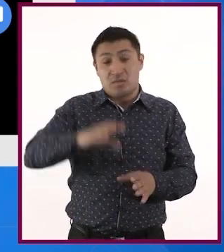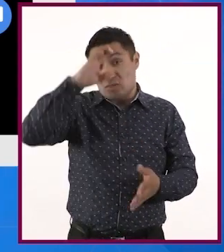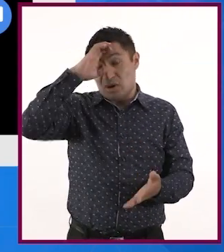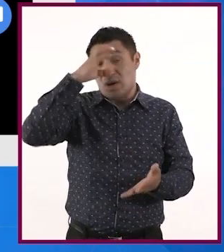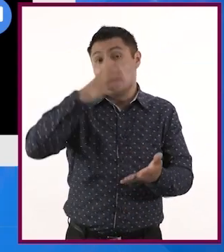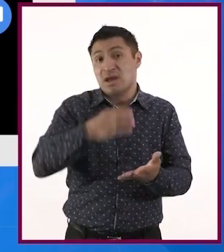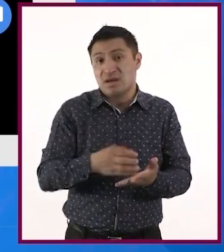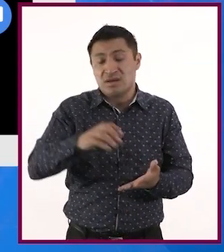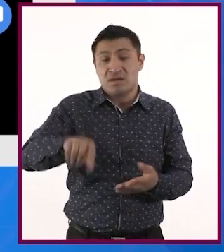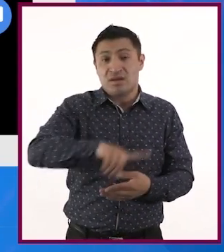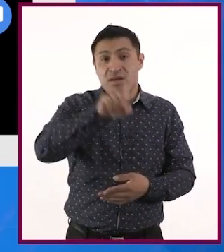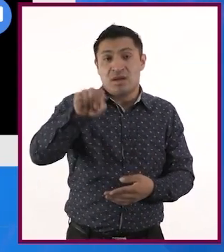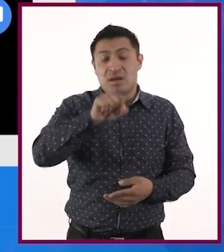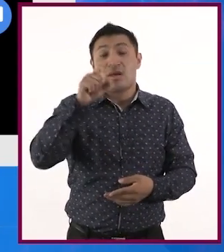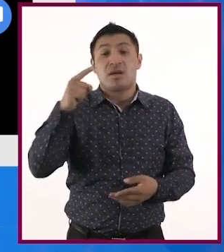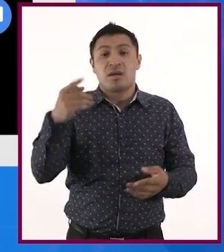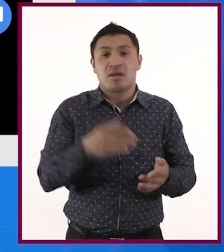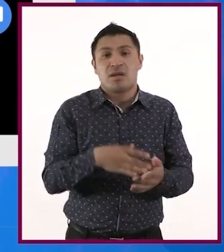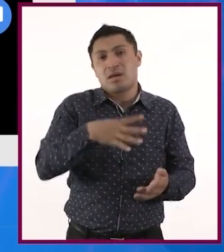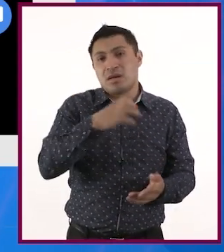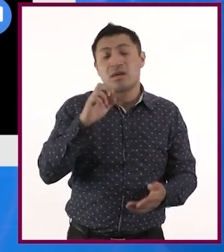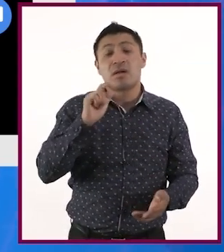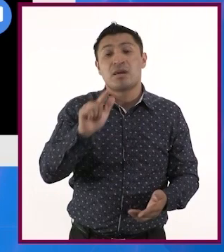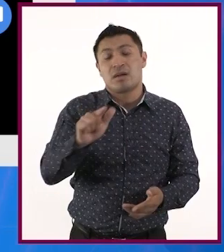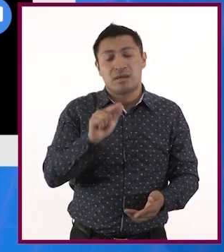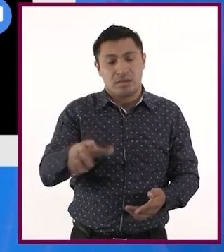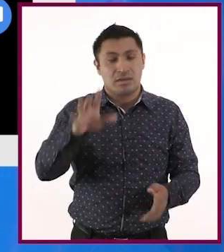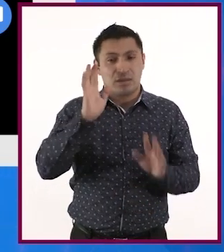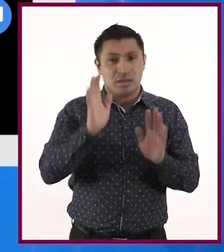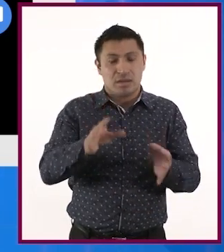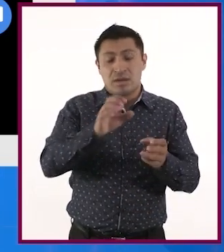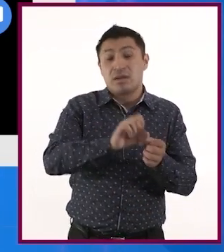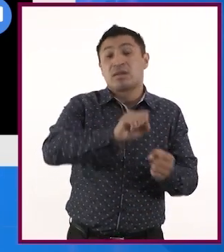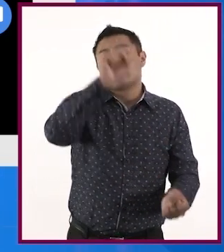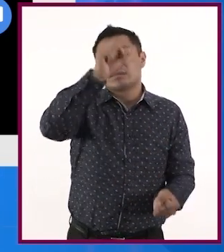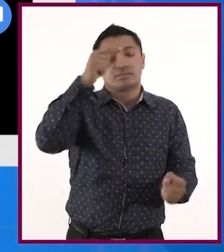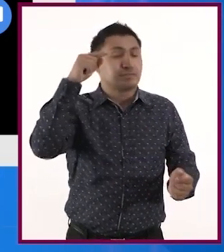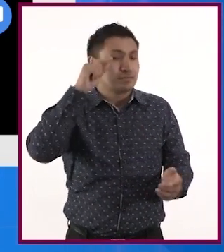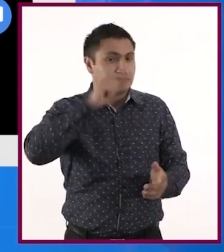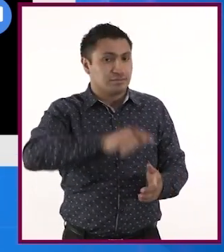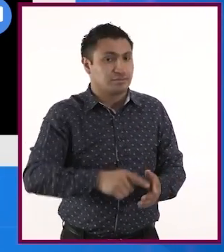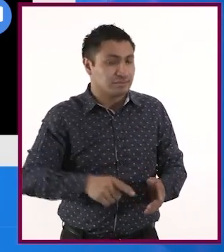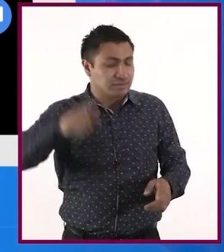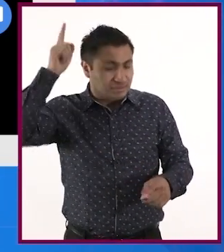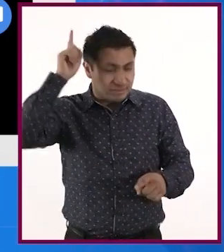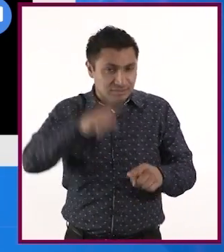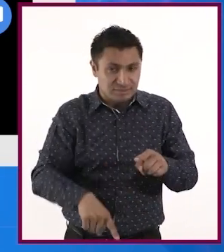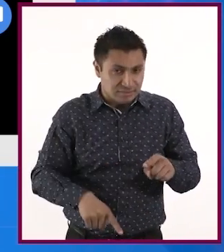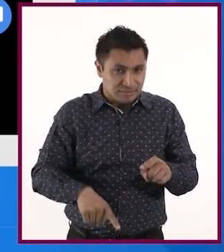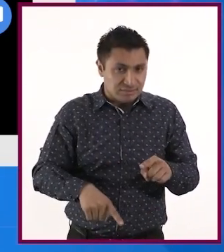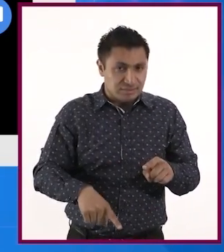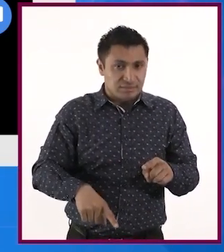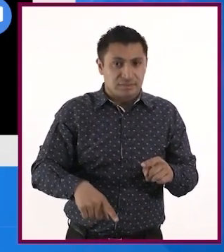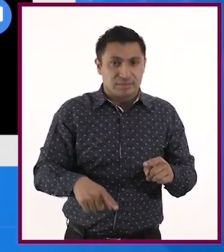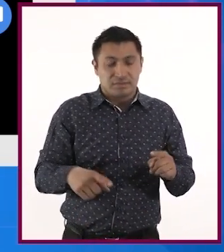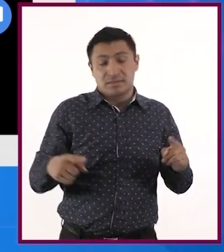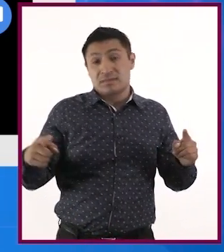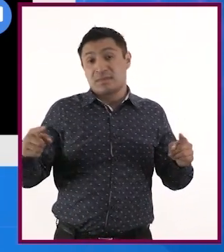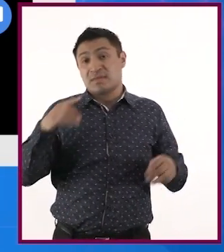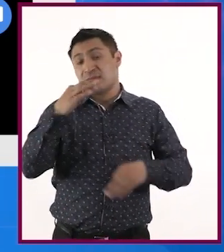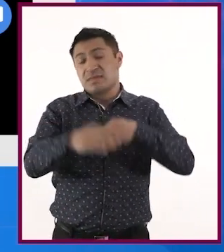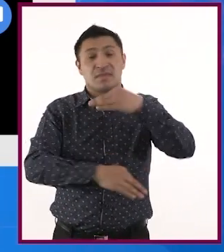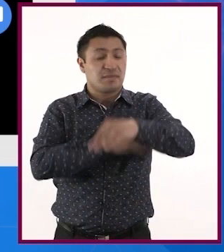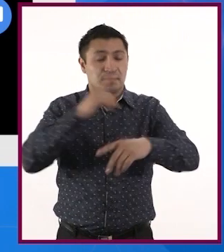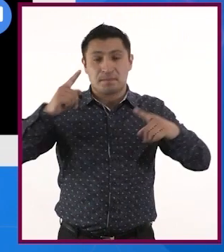En 1917, vamos a tener una constitución que erradica totalmente la existencia de todas